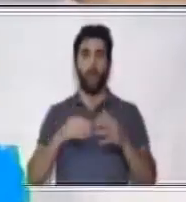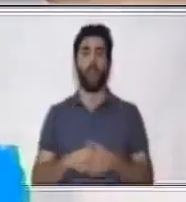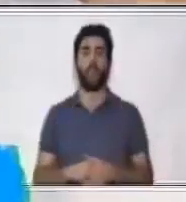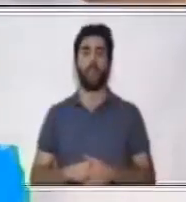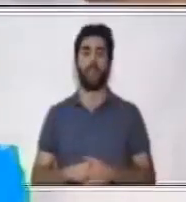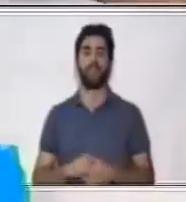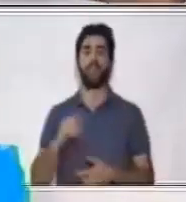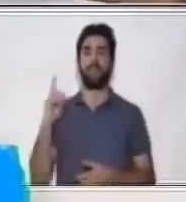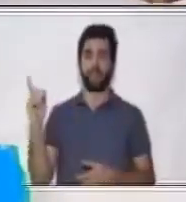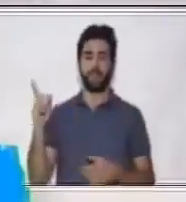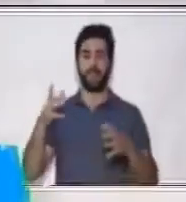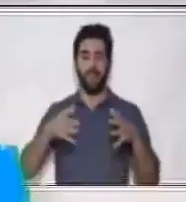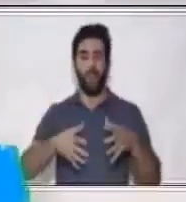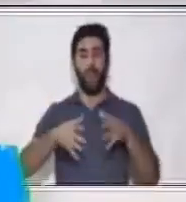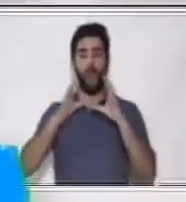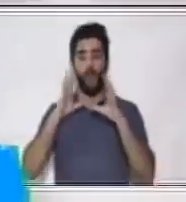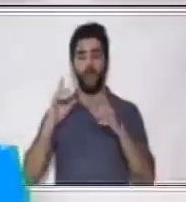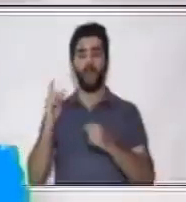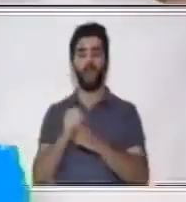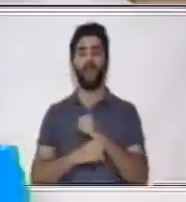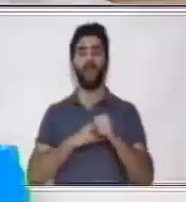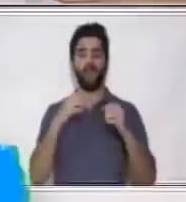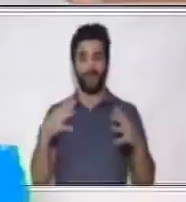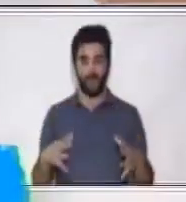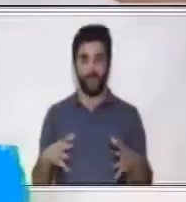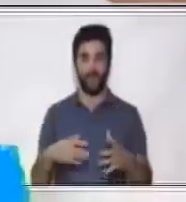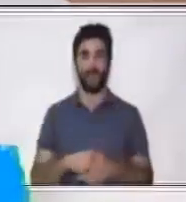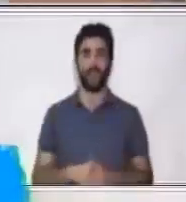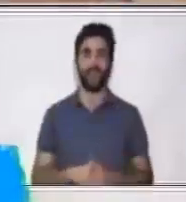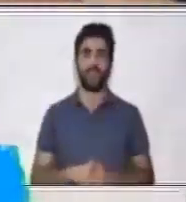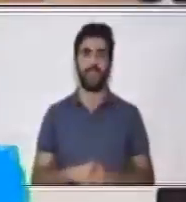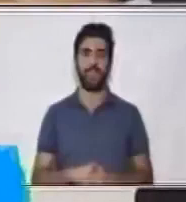El coco es una fruta, por ende, pertenece a este campo semántico.